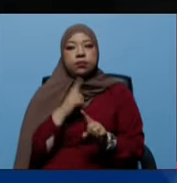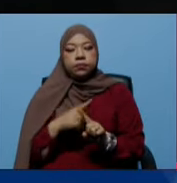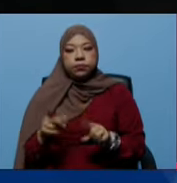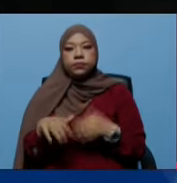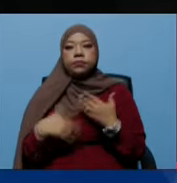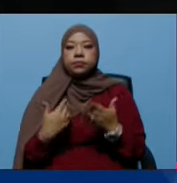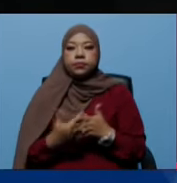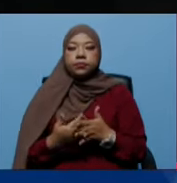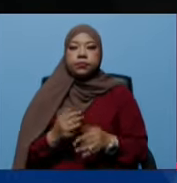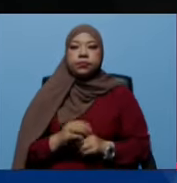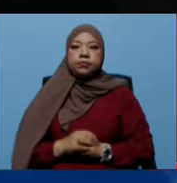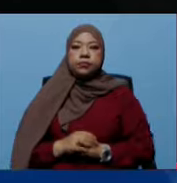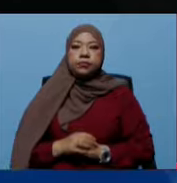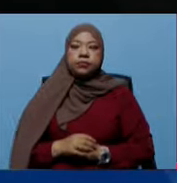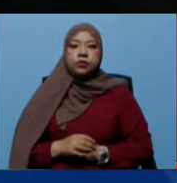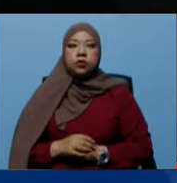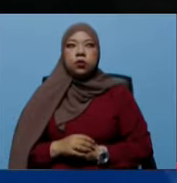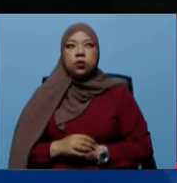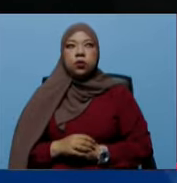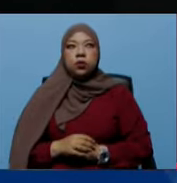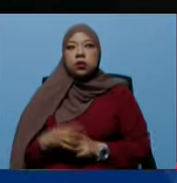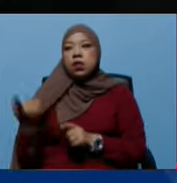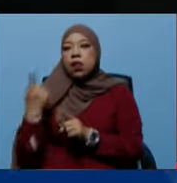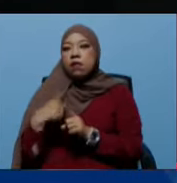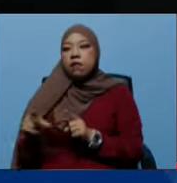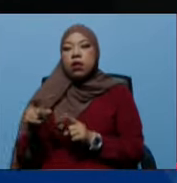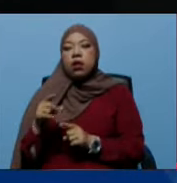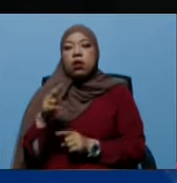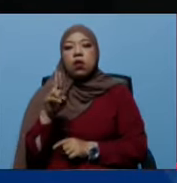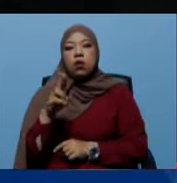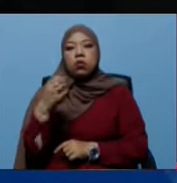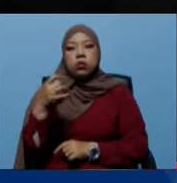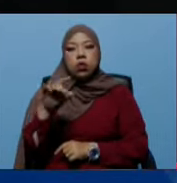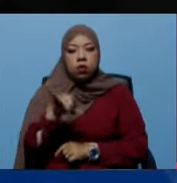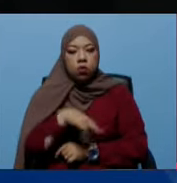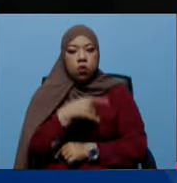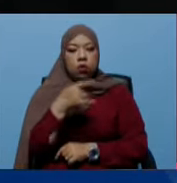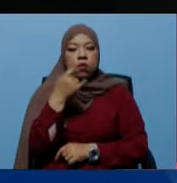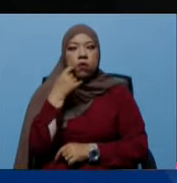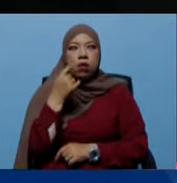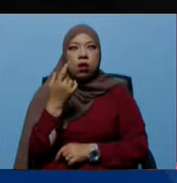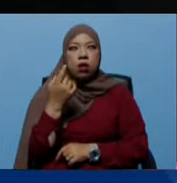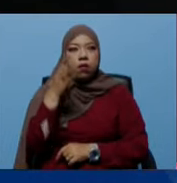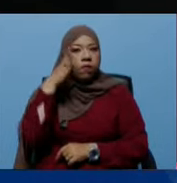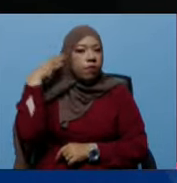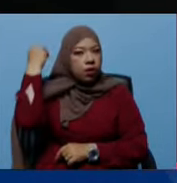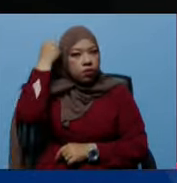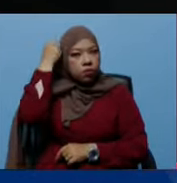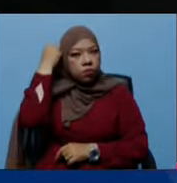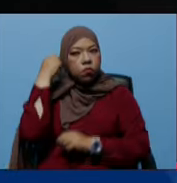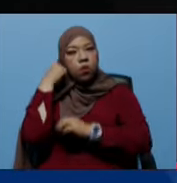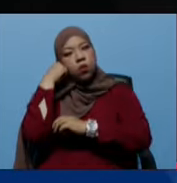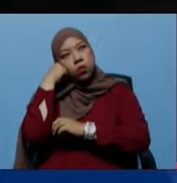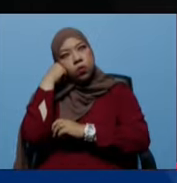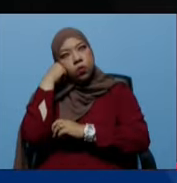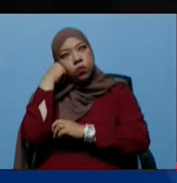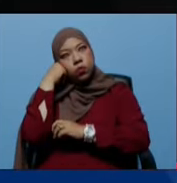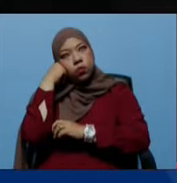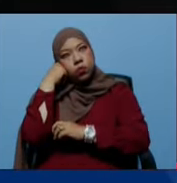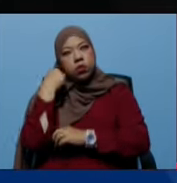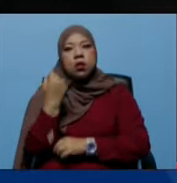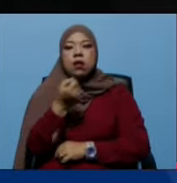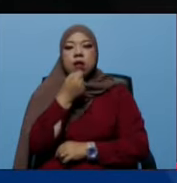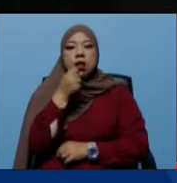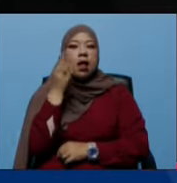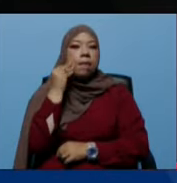diversificación en la formación. Fíjense que esta universidad, Francisco de Miranda, es